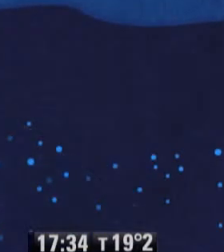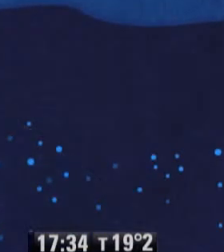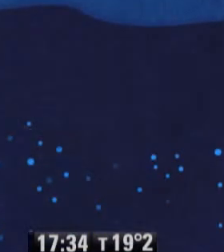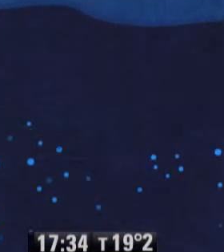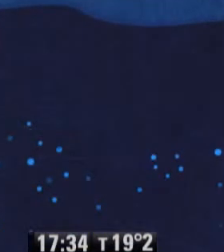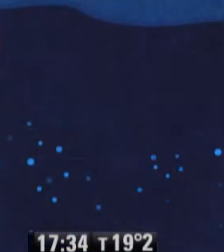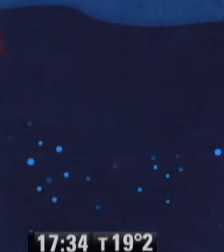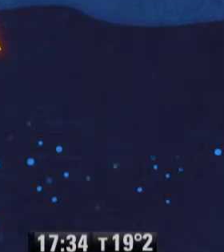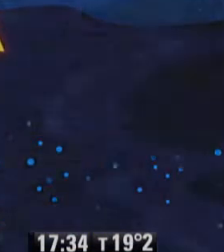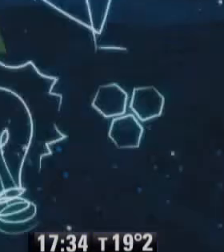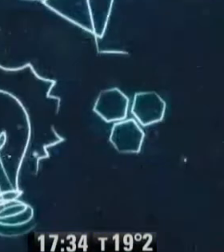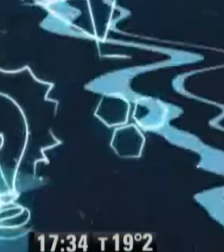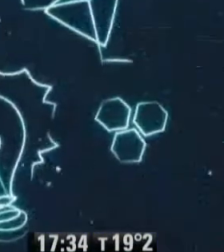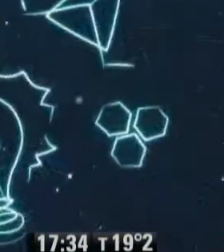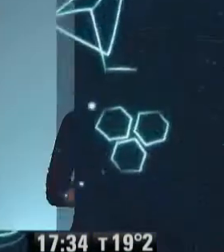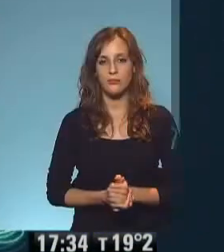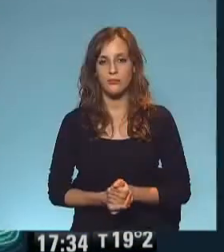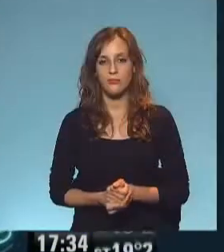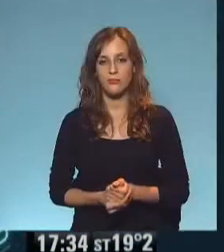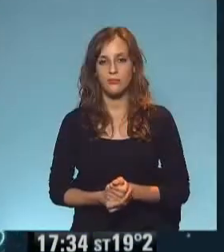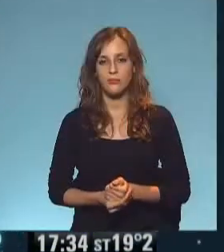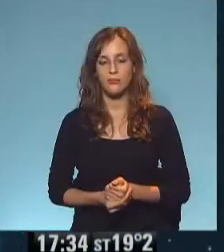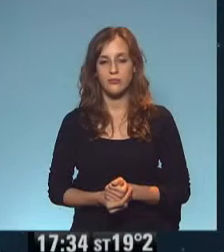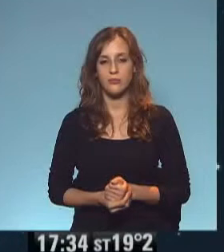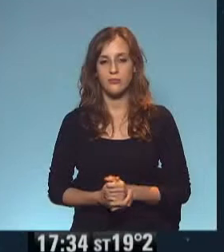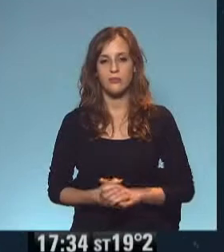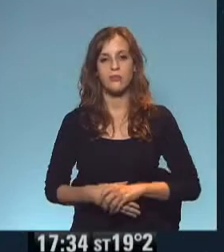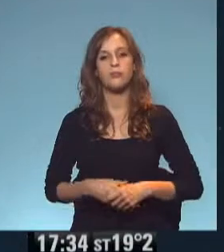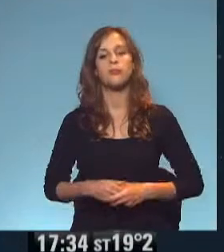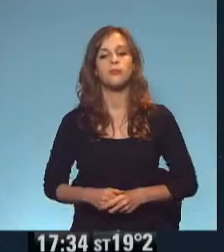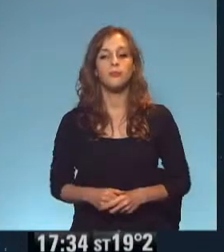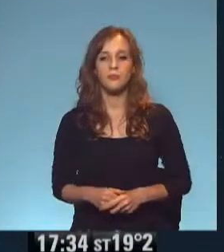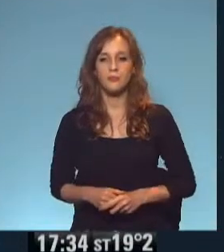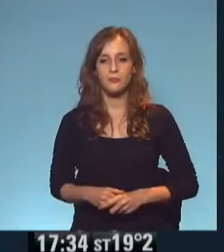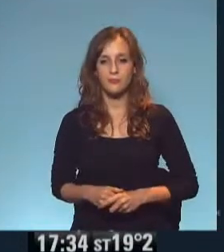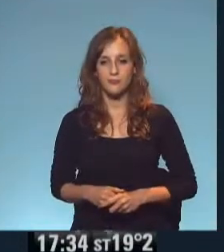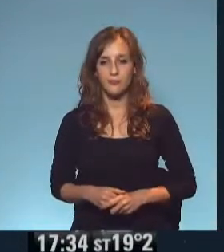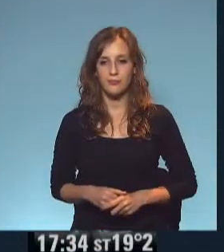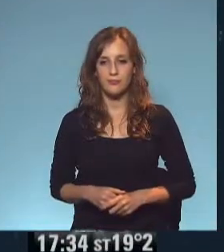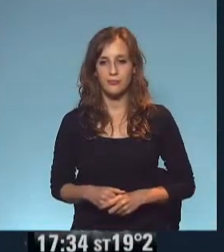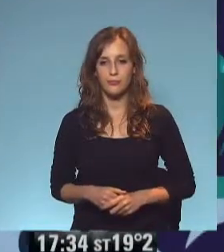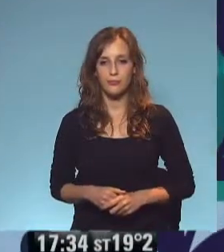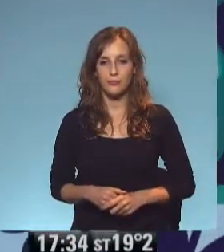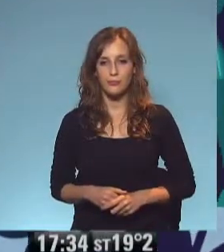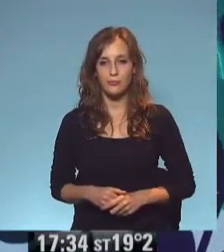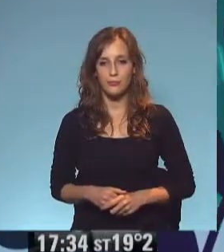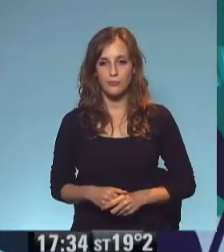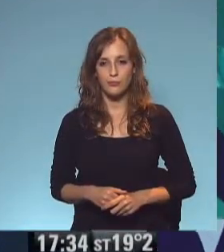¡Ciencia Zapata! Hoy presentamos fantasmas extraterrestres.